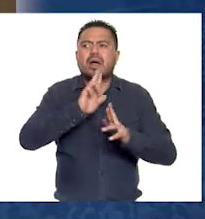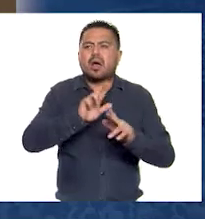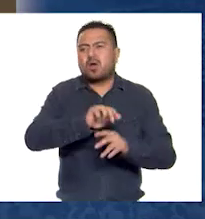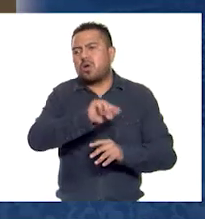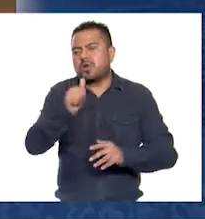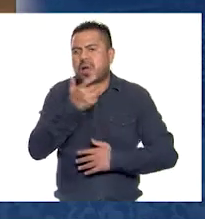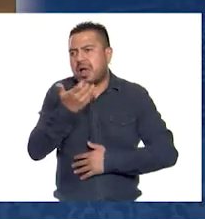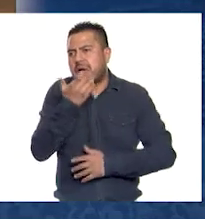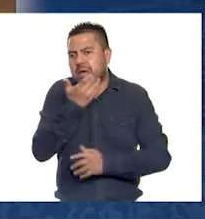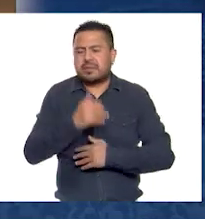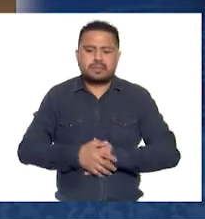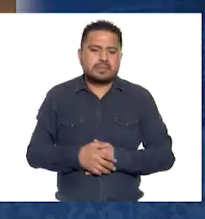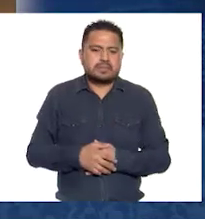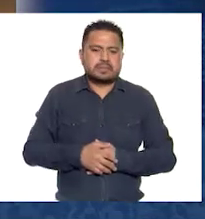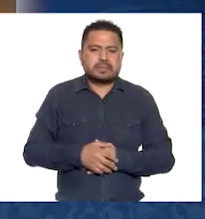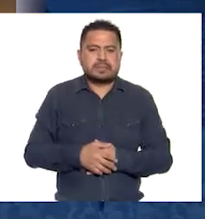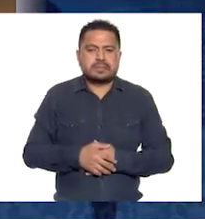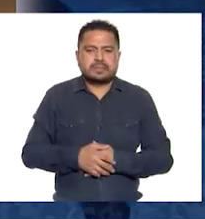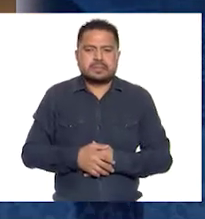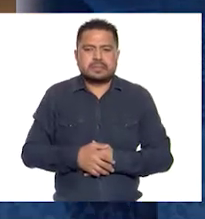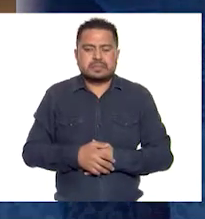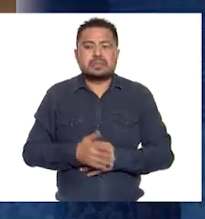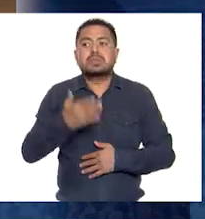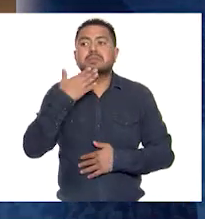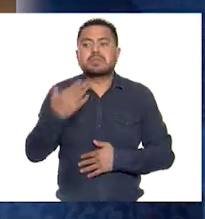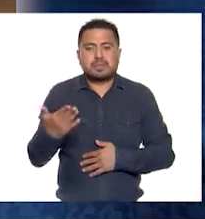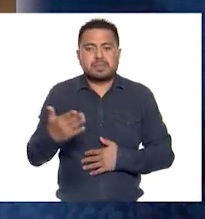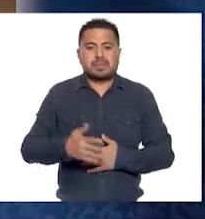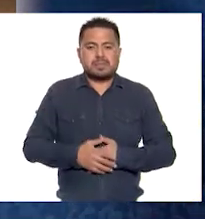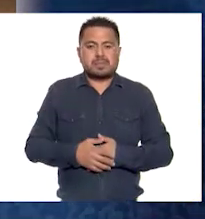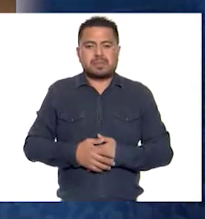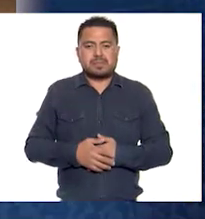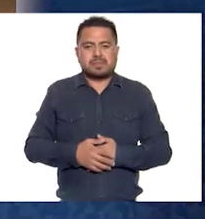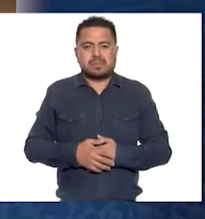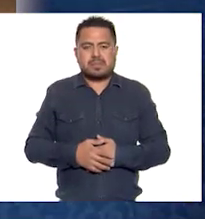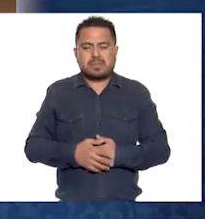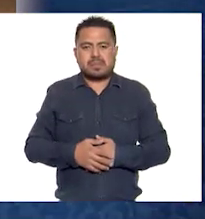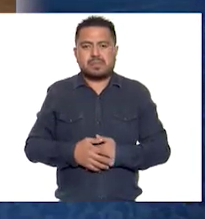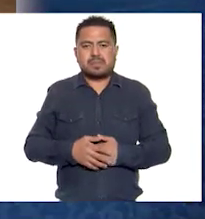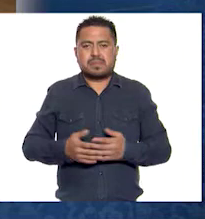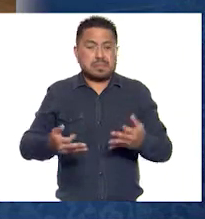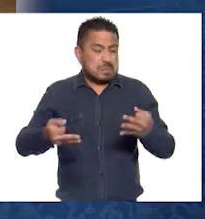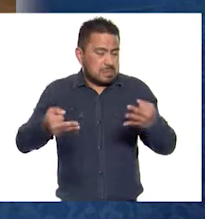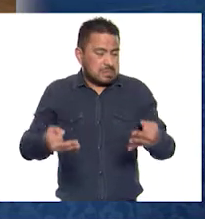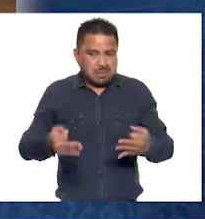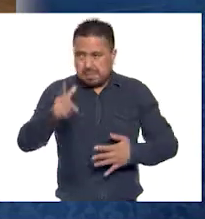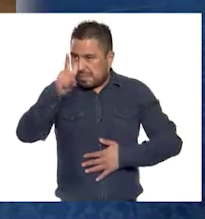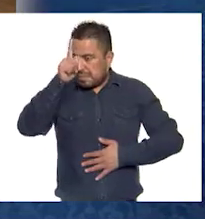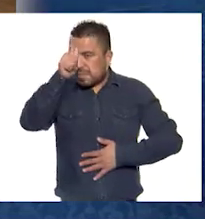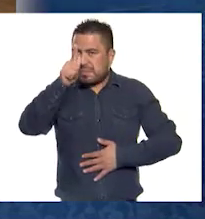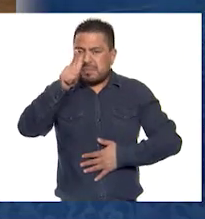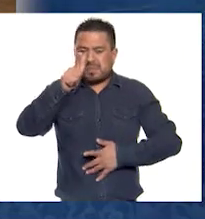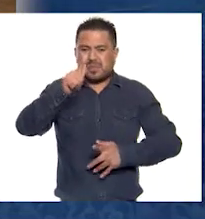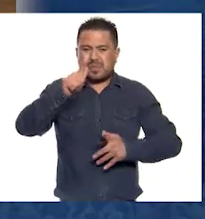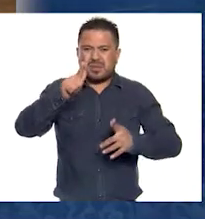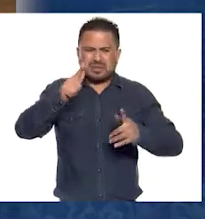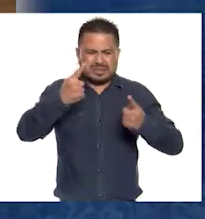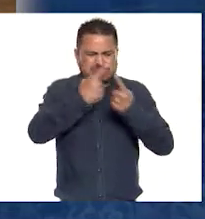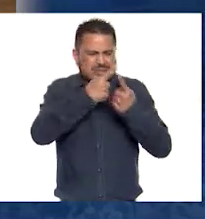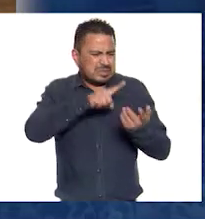otras tradiciones. Muy bien, y la realidad espiritual en contraste